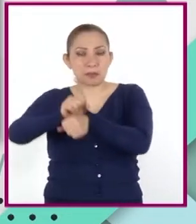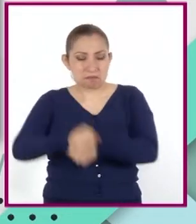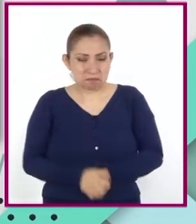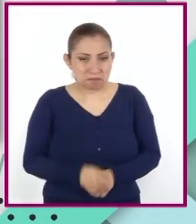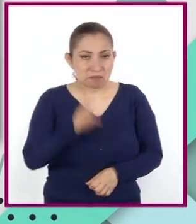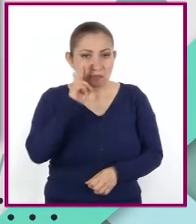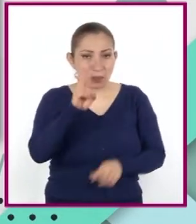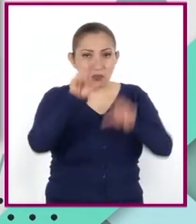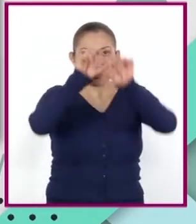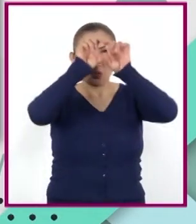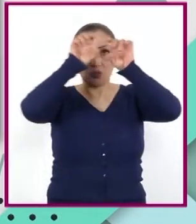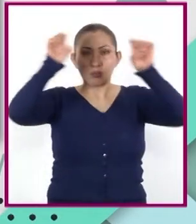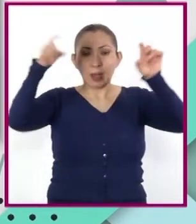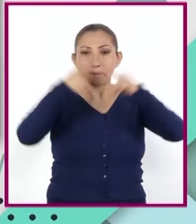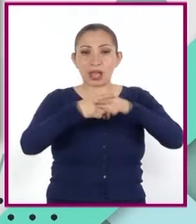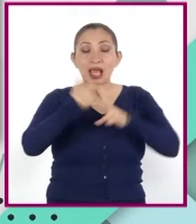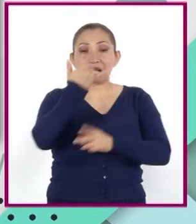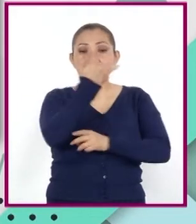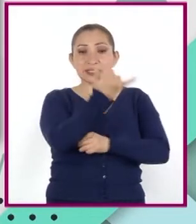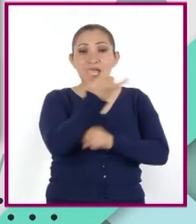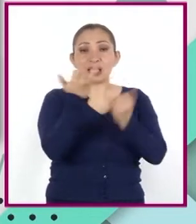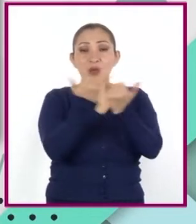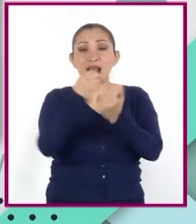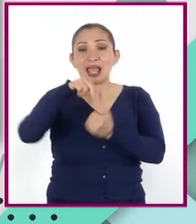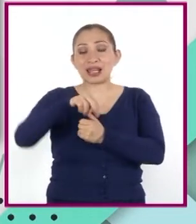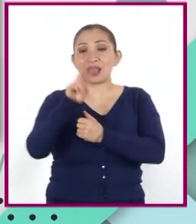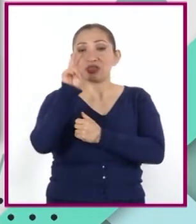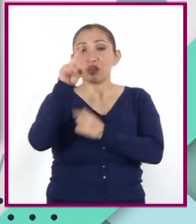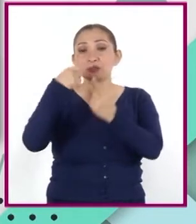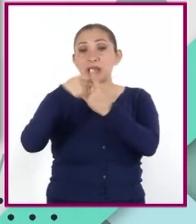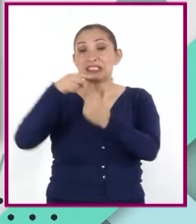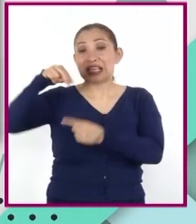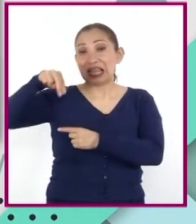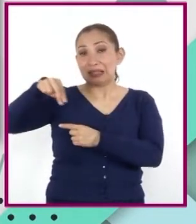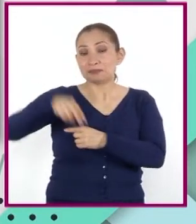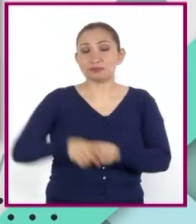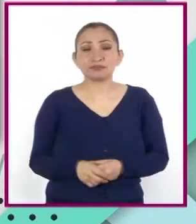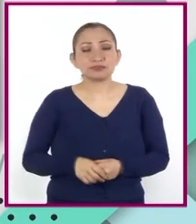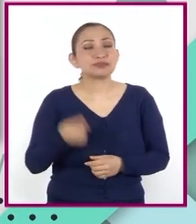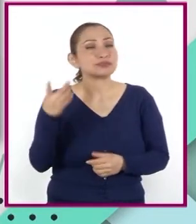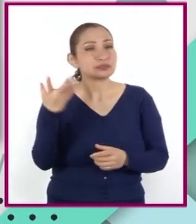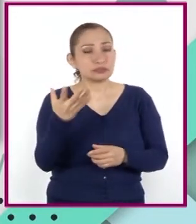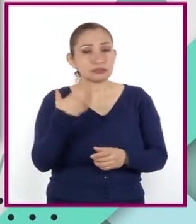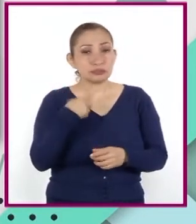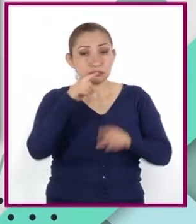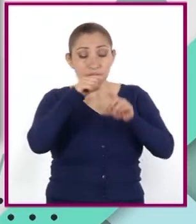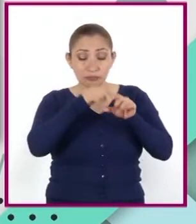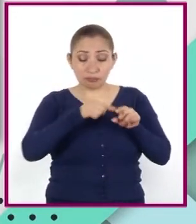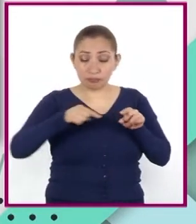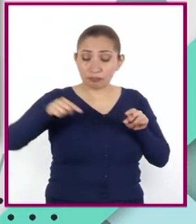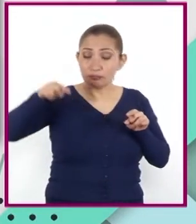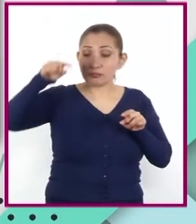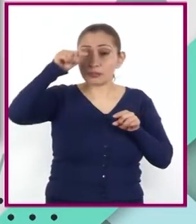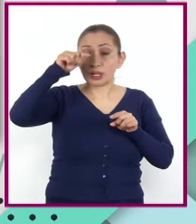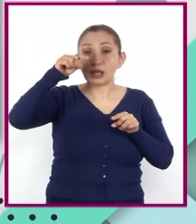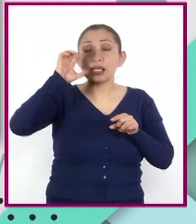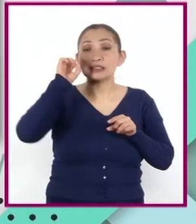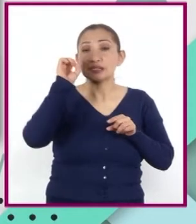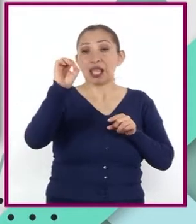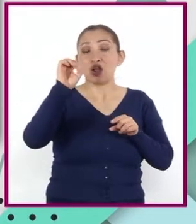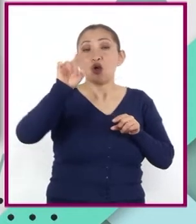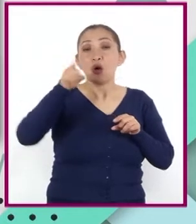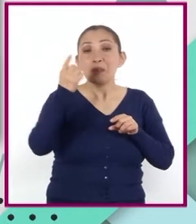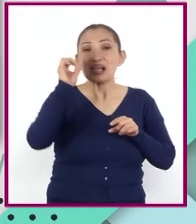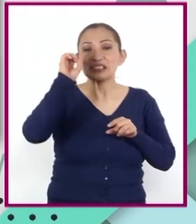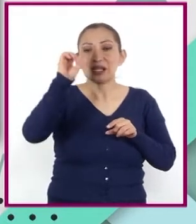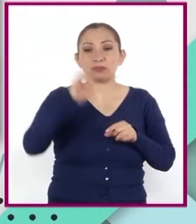Escribimos la expresión y igual a n cuadrada más n, que genera una curva que pasa por el